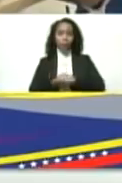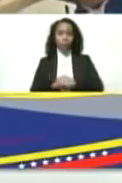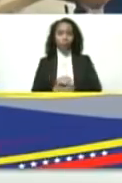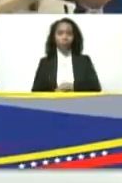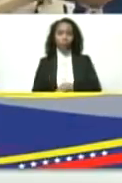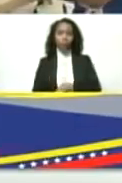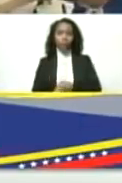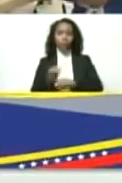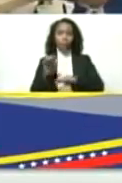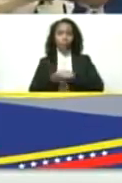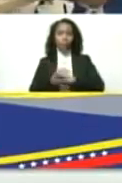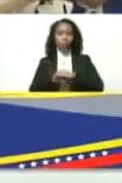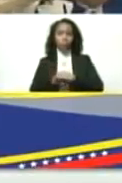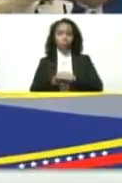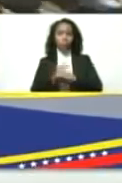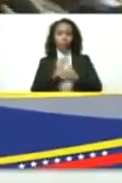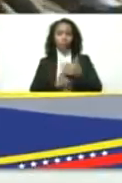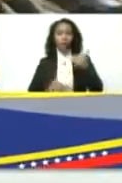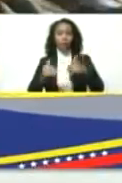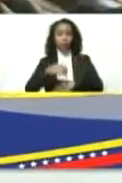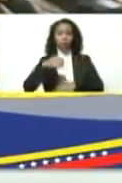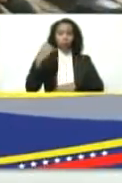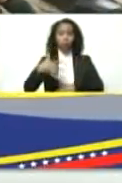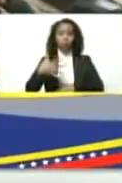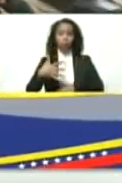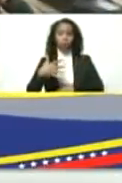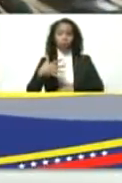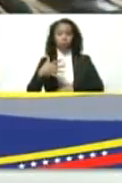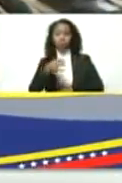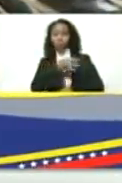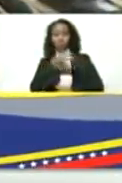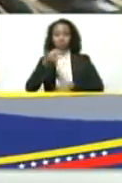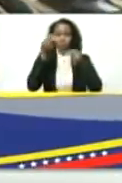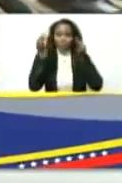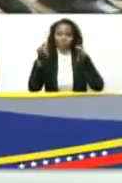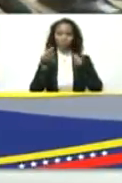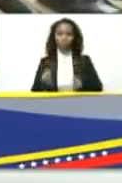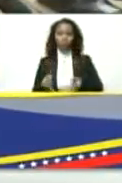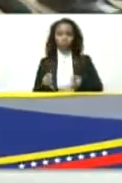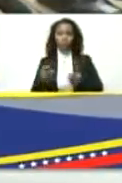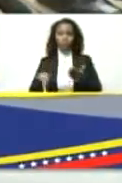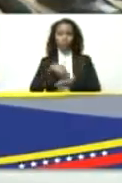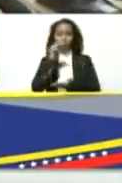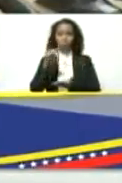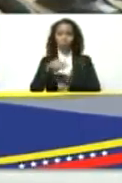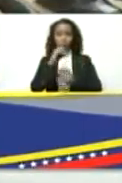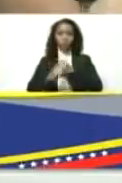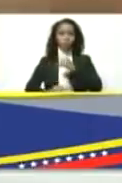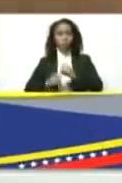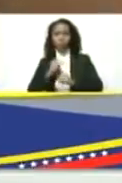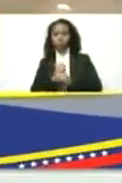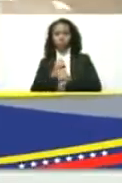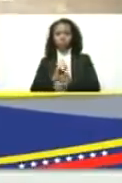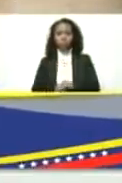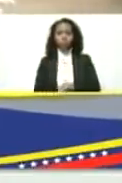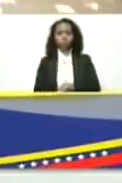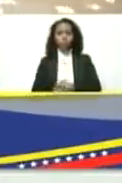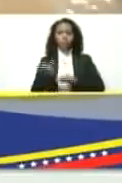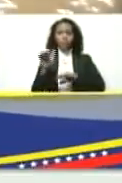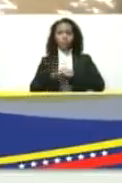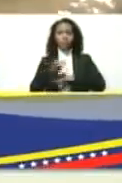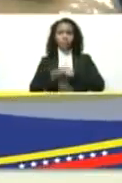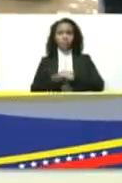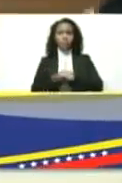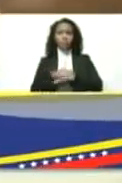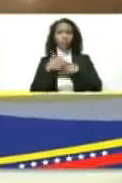Zapatos de alto estándar en su calidad nacional e internacional, zapatos